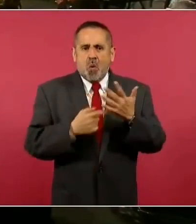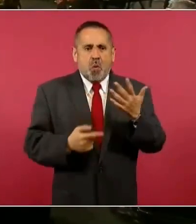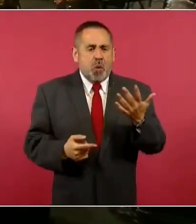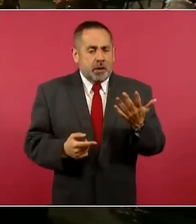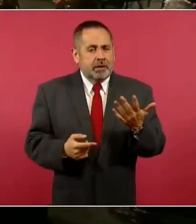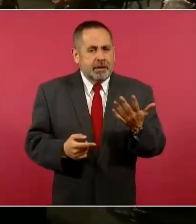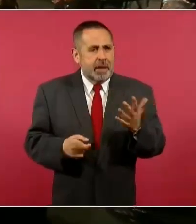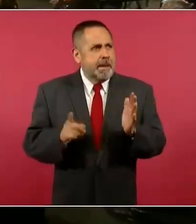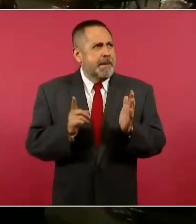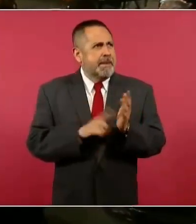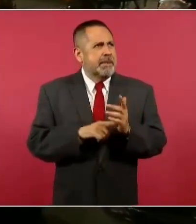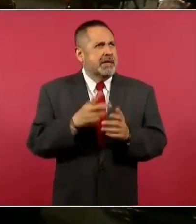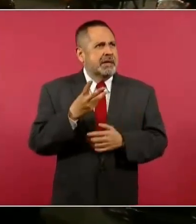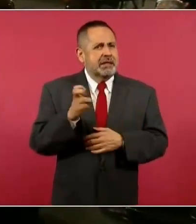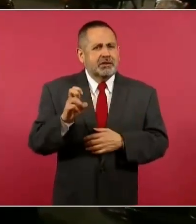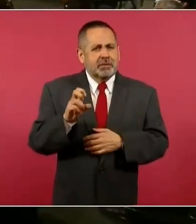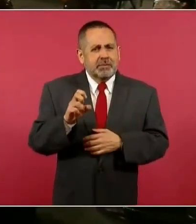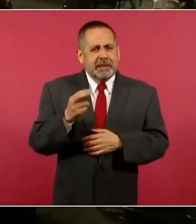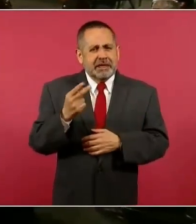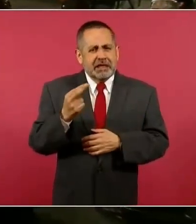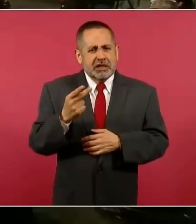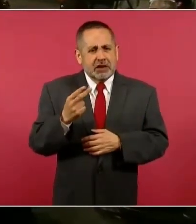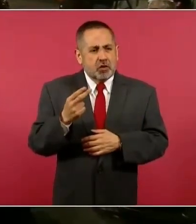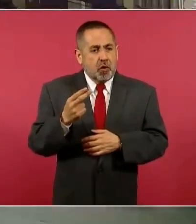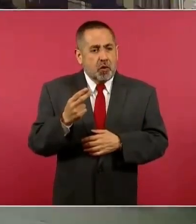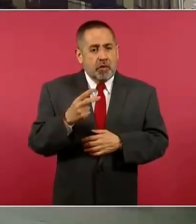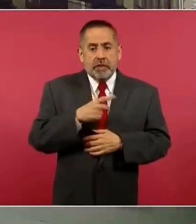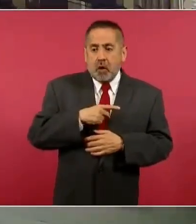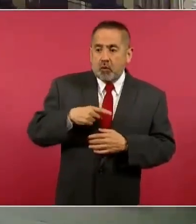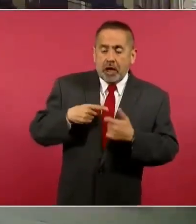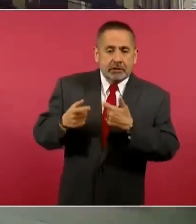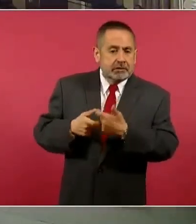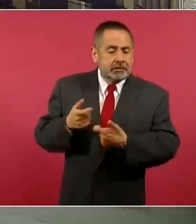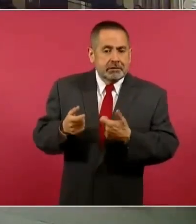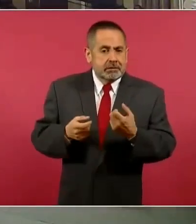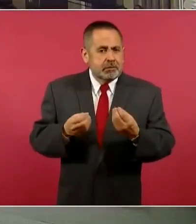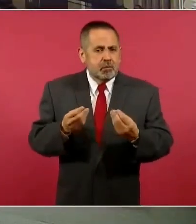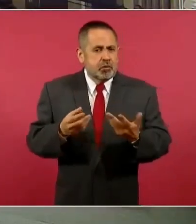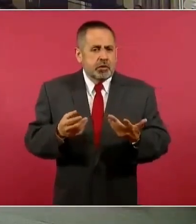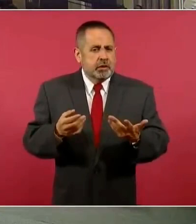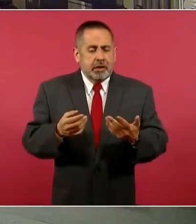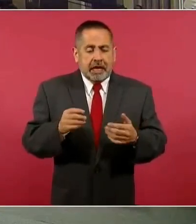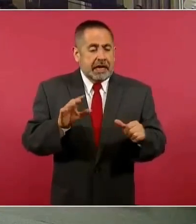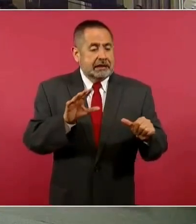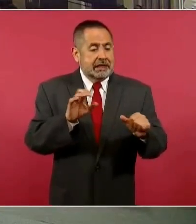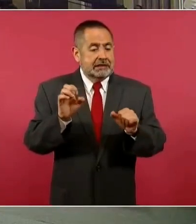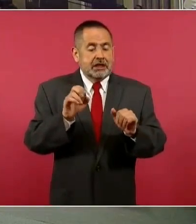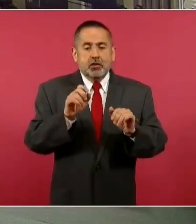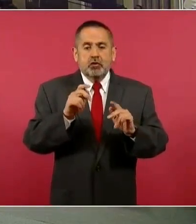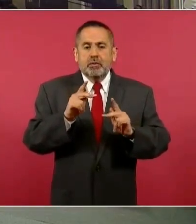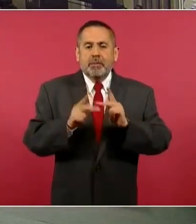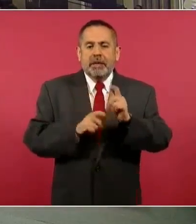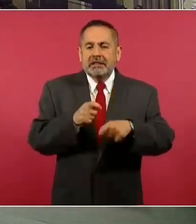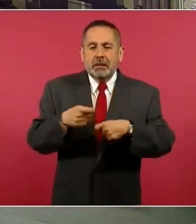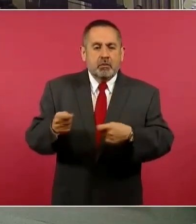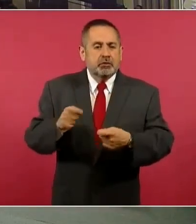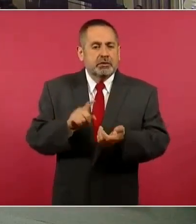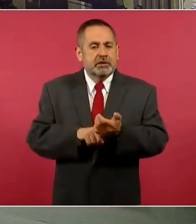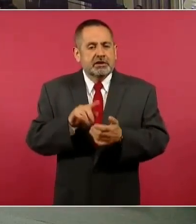los 1,325 grandes deudores, solo 600 créditos representan el